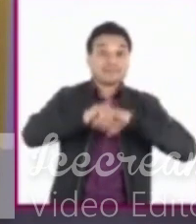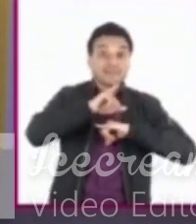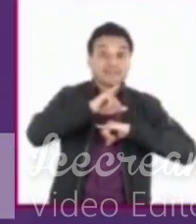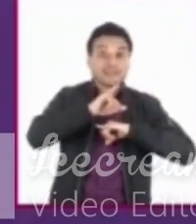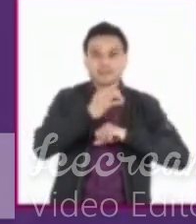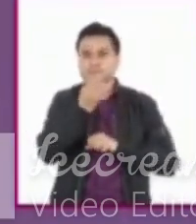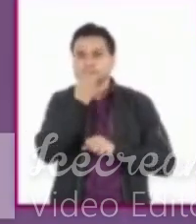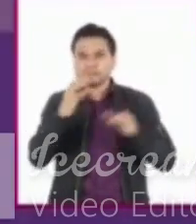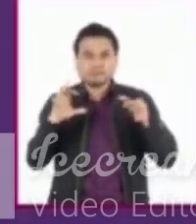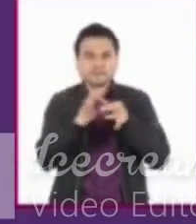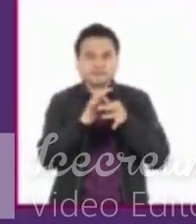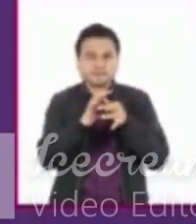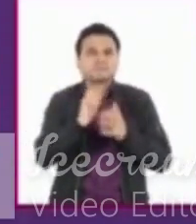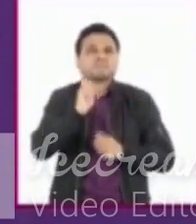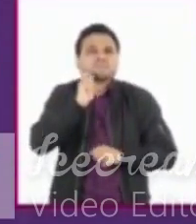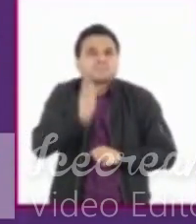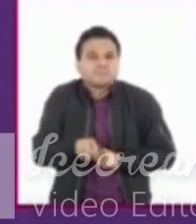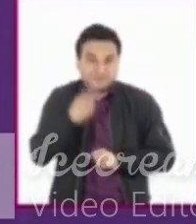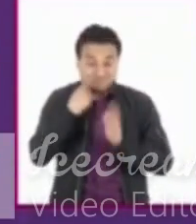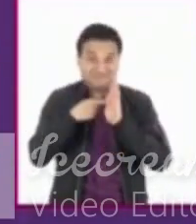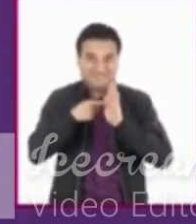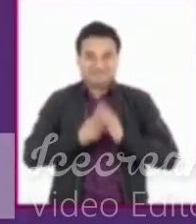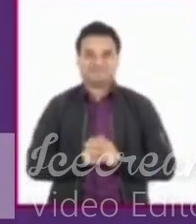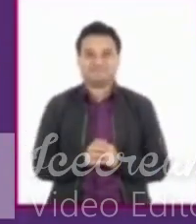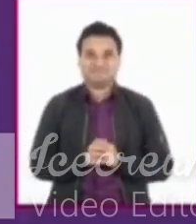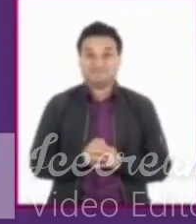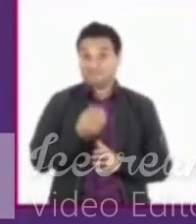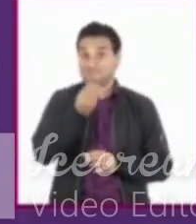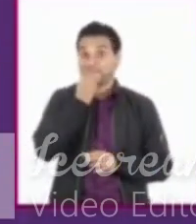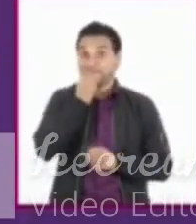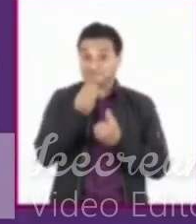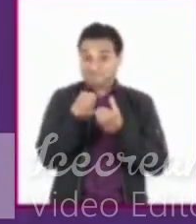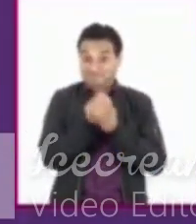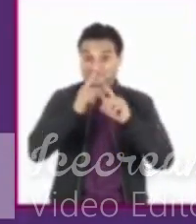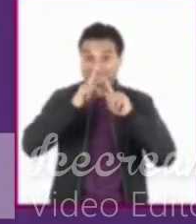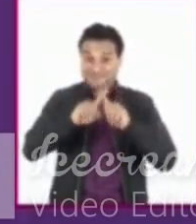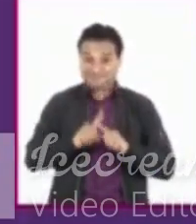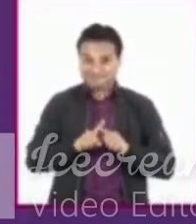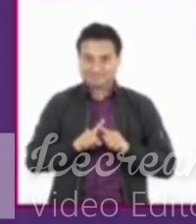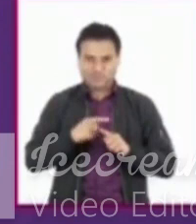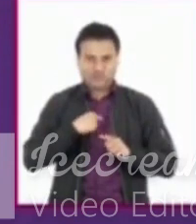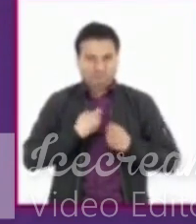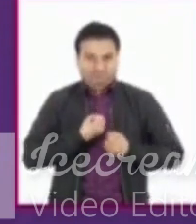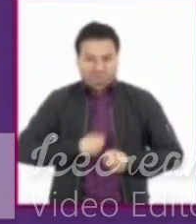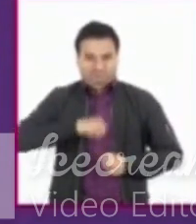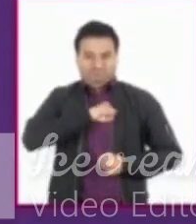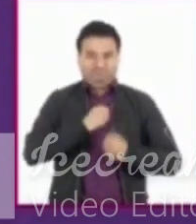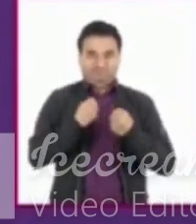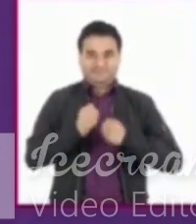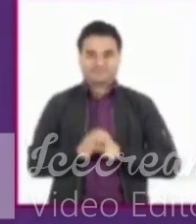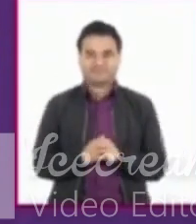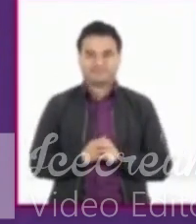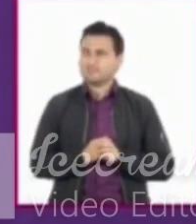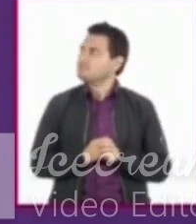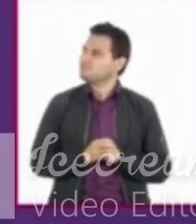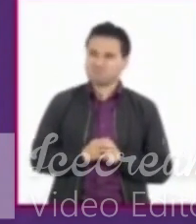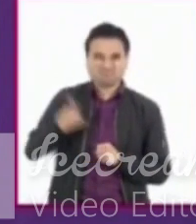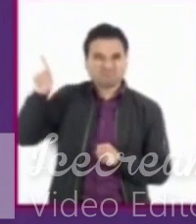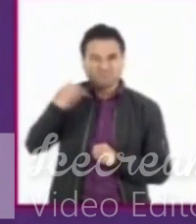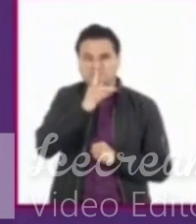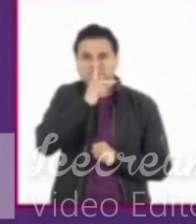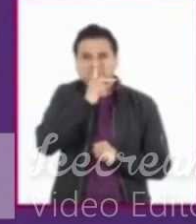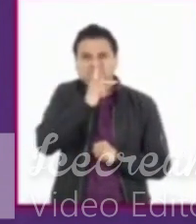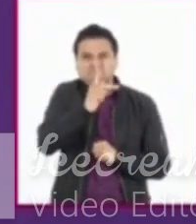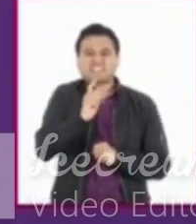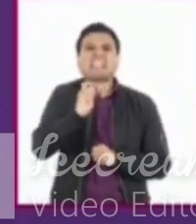alimentación. Diversidad de alimentos para una dieta correcta. Por dieta, podemos